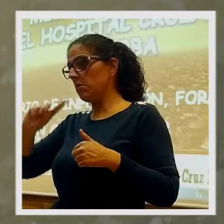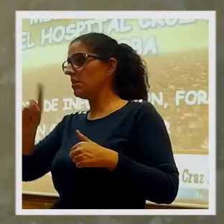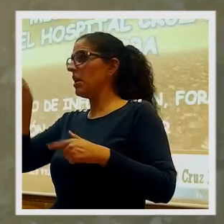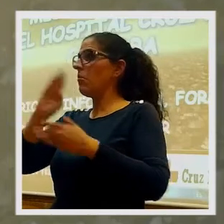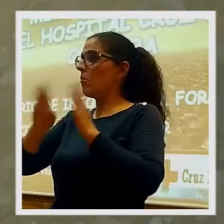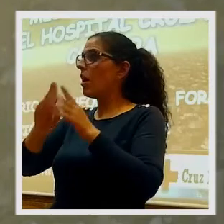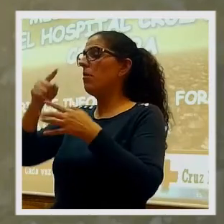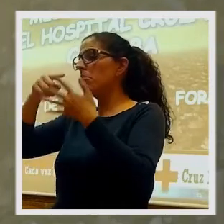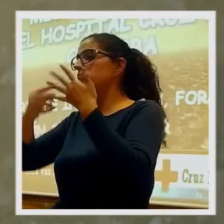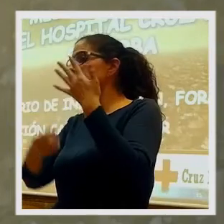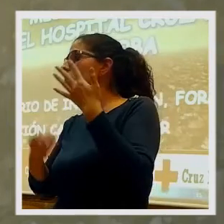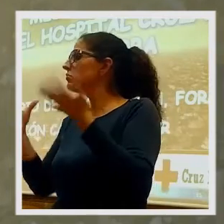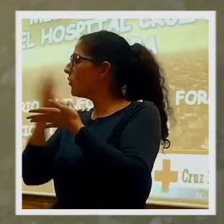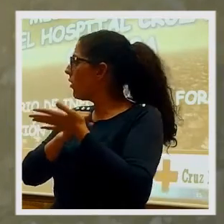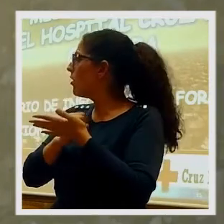hay cardiólogos,